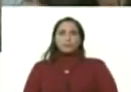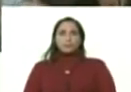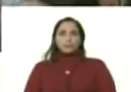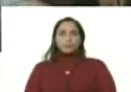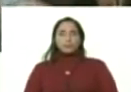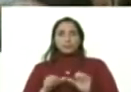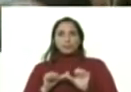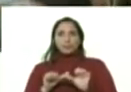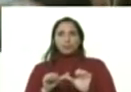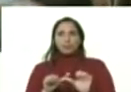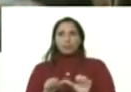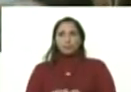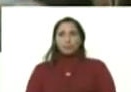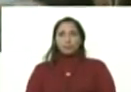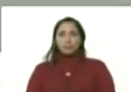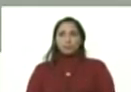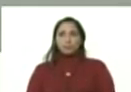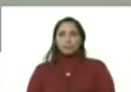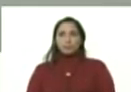seguir.